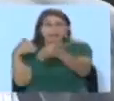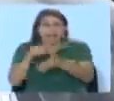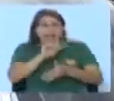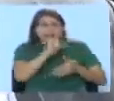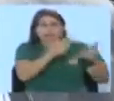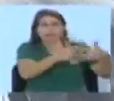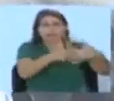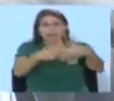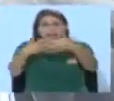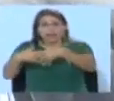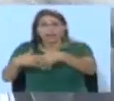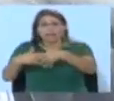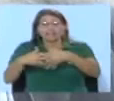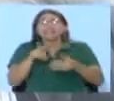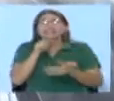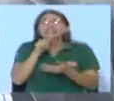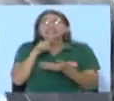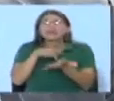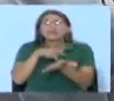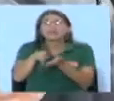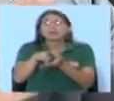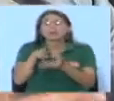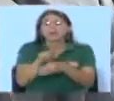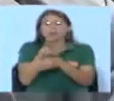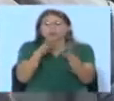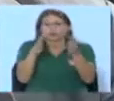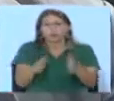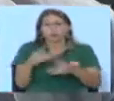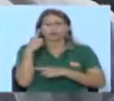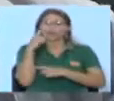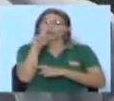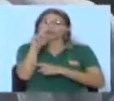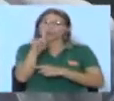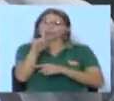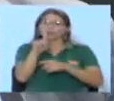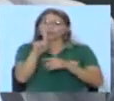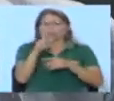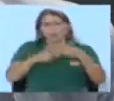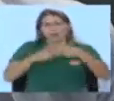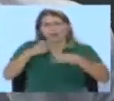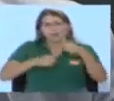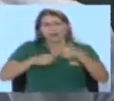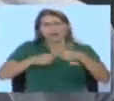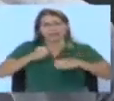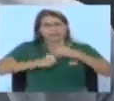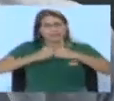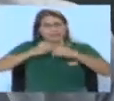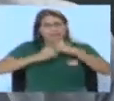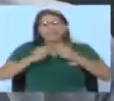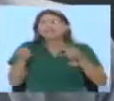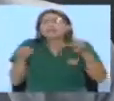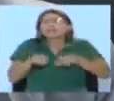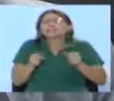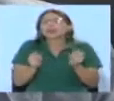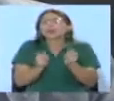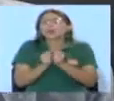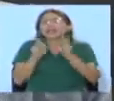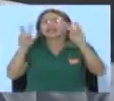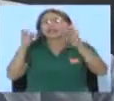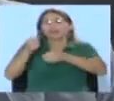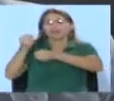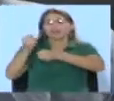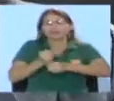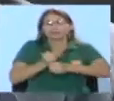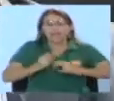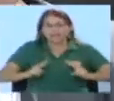usuarios de un problema de infraestructura que también no hemos podido crecer? ¿Qué pasa con el tema de las torres? Como bien explicaba